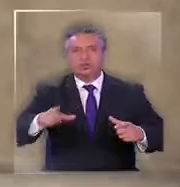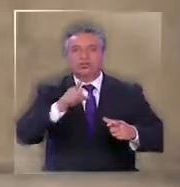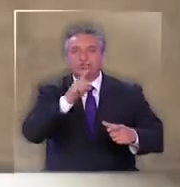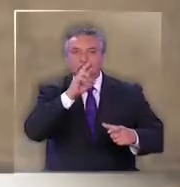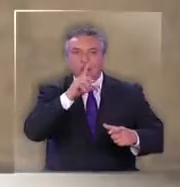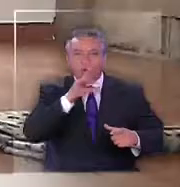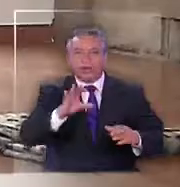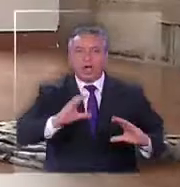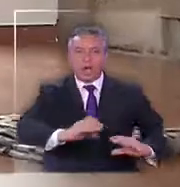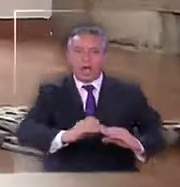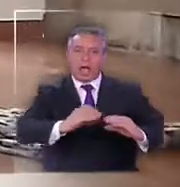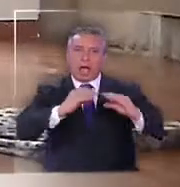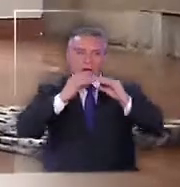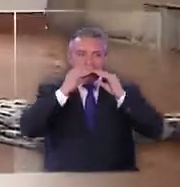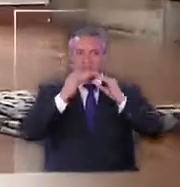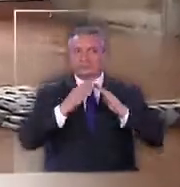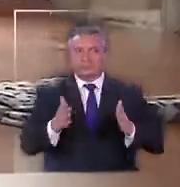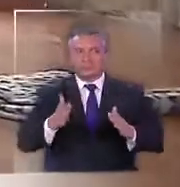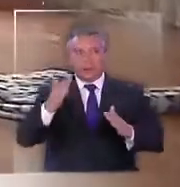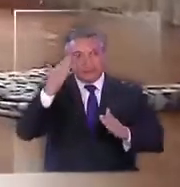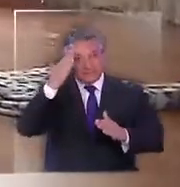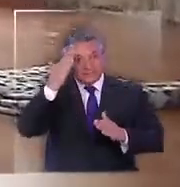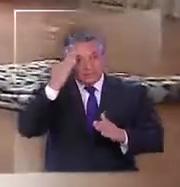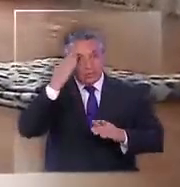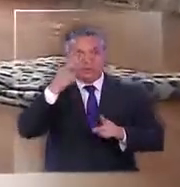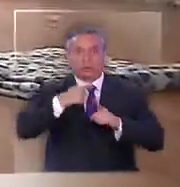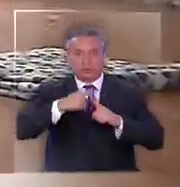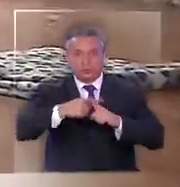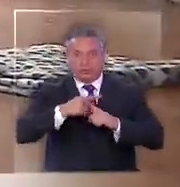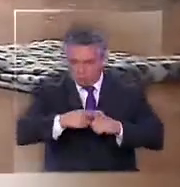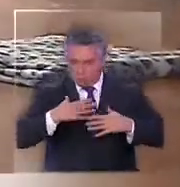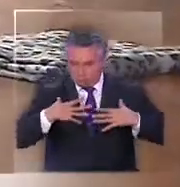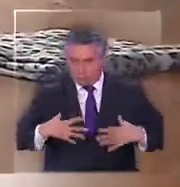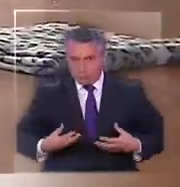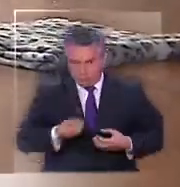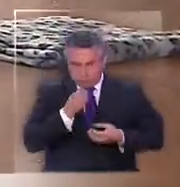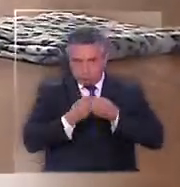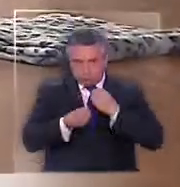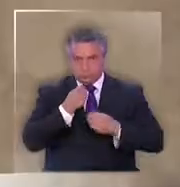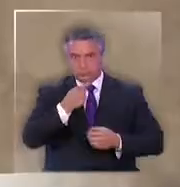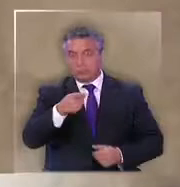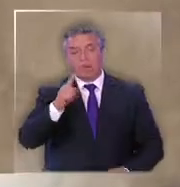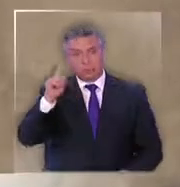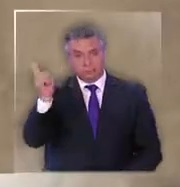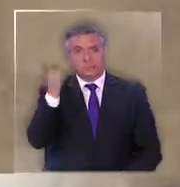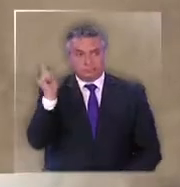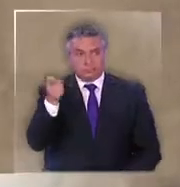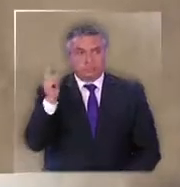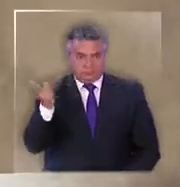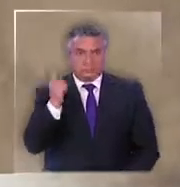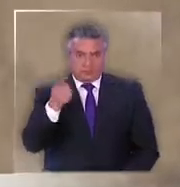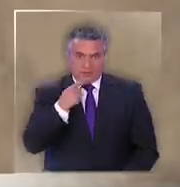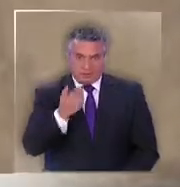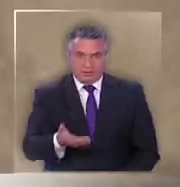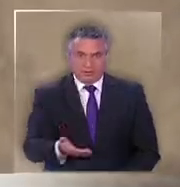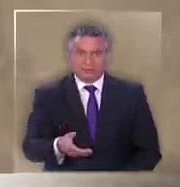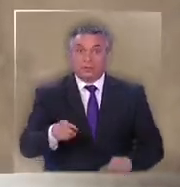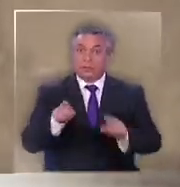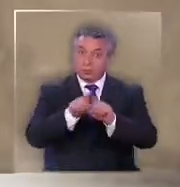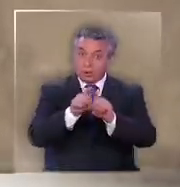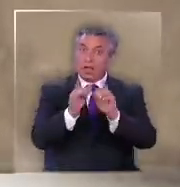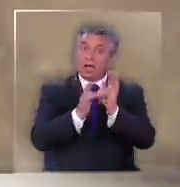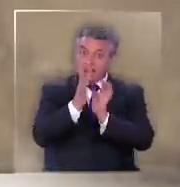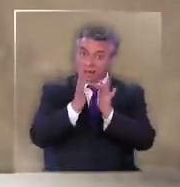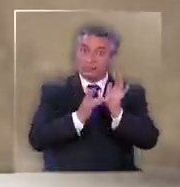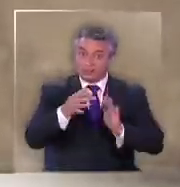una hamburguesa. Pensamientos positivos e hidratación forman parte de su cotidianidad. Es parte diaria. Como Jesús dijo